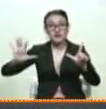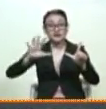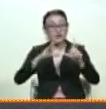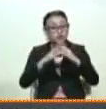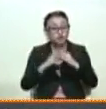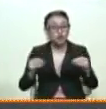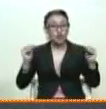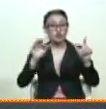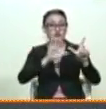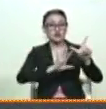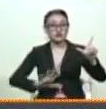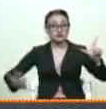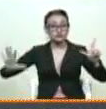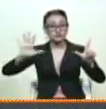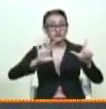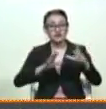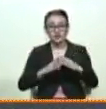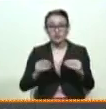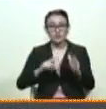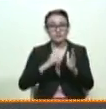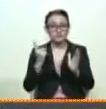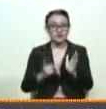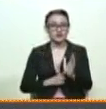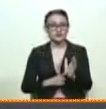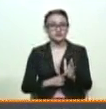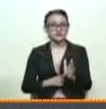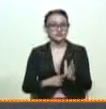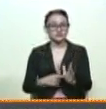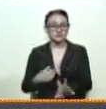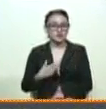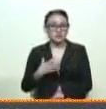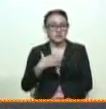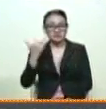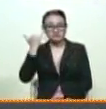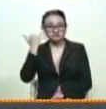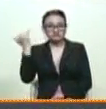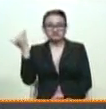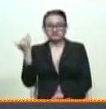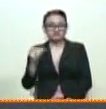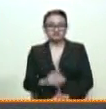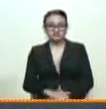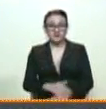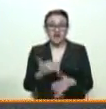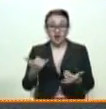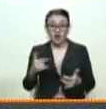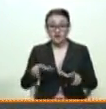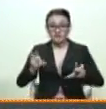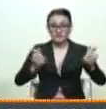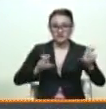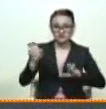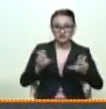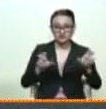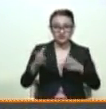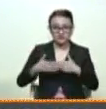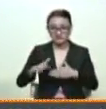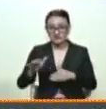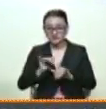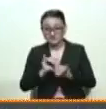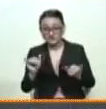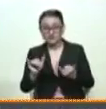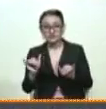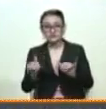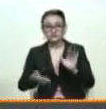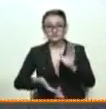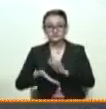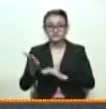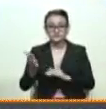Latinoamérica. No podría yo imaginarme, cosa que vamos a hacer ahora, evaluaciones al salir de esta intervención